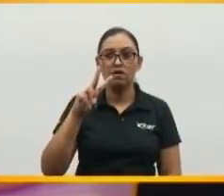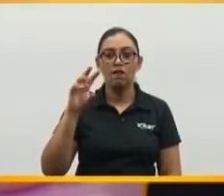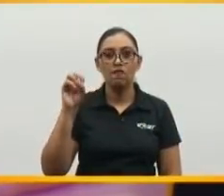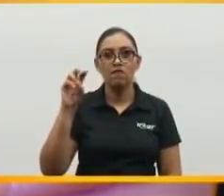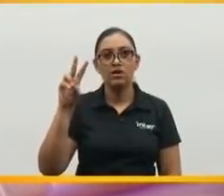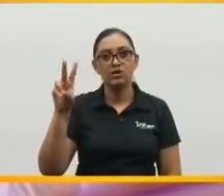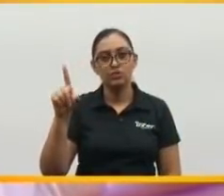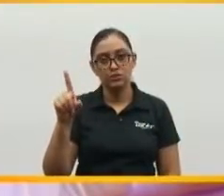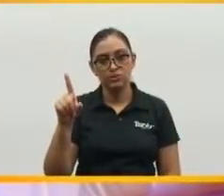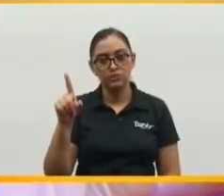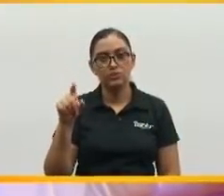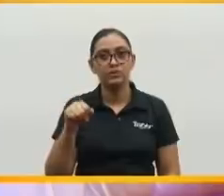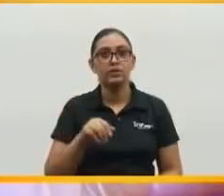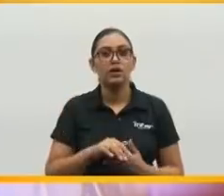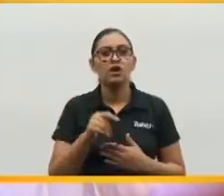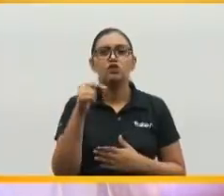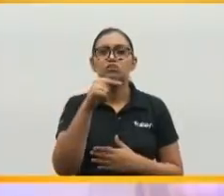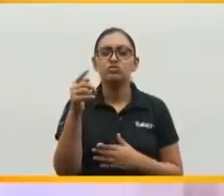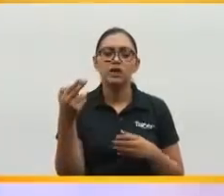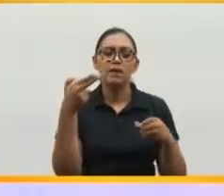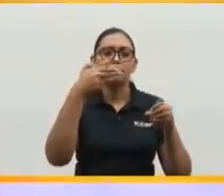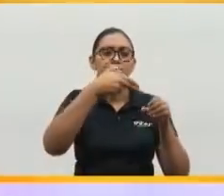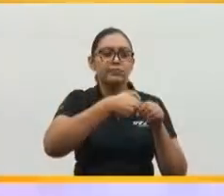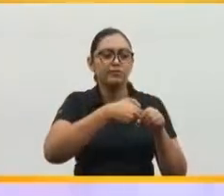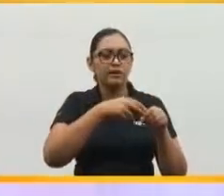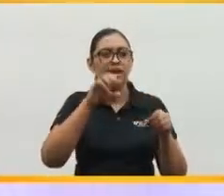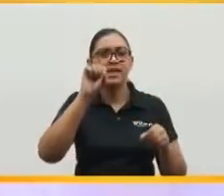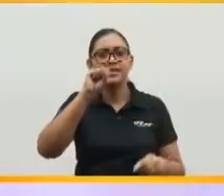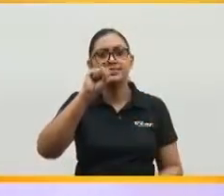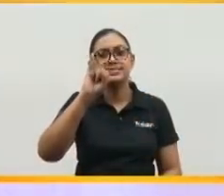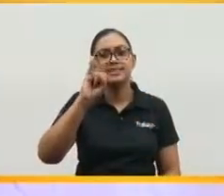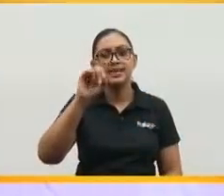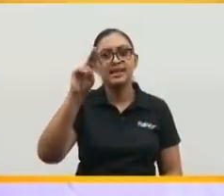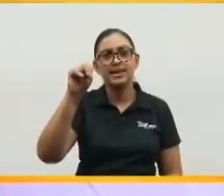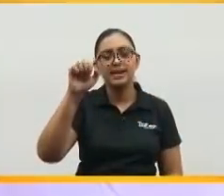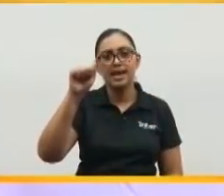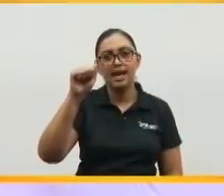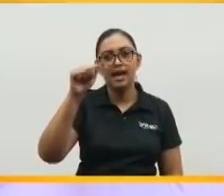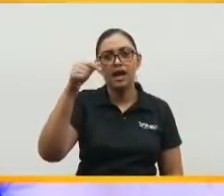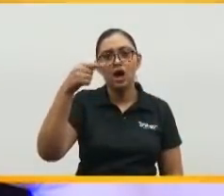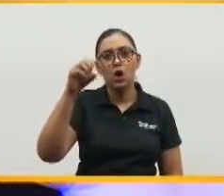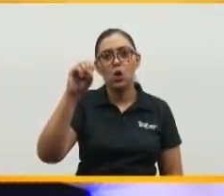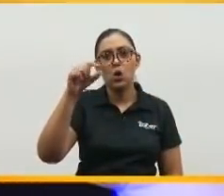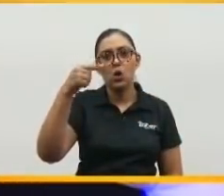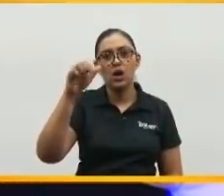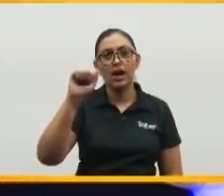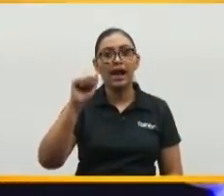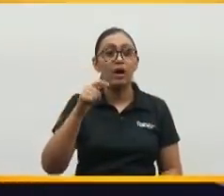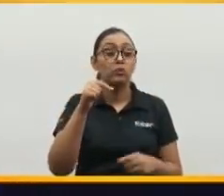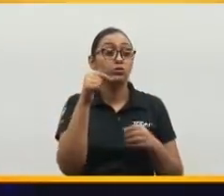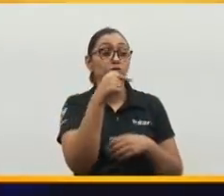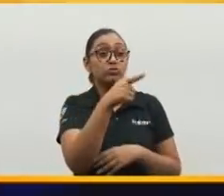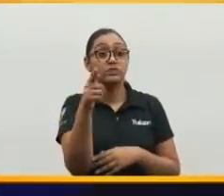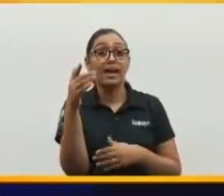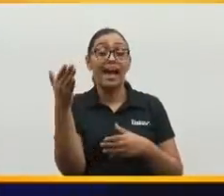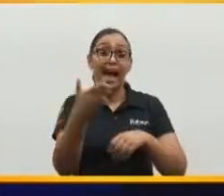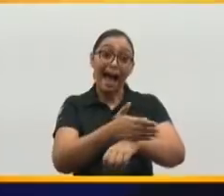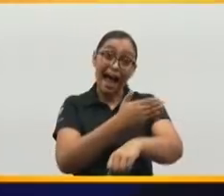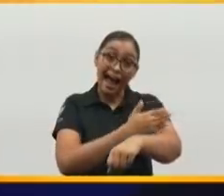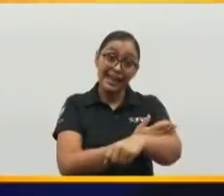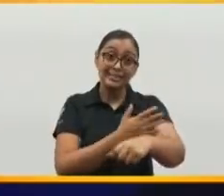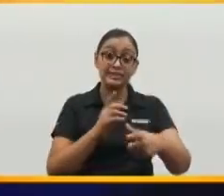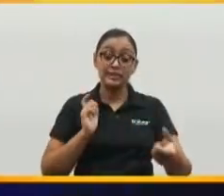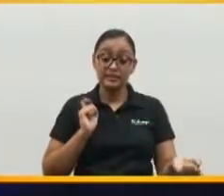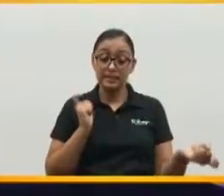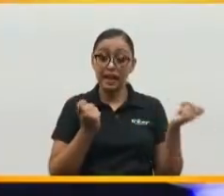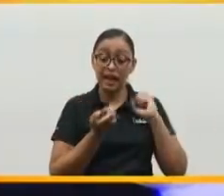Para poder pertenecer a una sinagoga, usted tiene que experimentar una conversión. Y esa conversión tiene que ver con una capacitación. Y esa capacitación